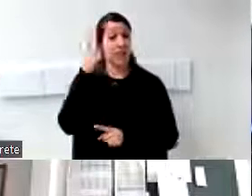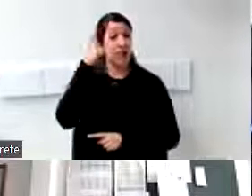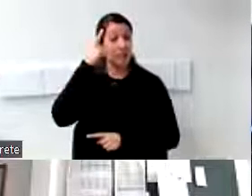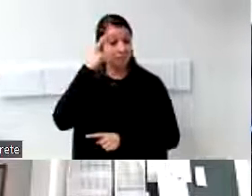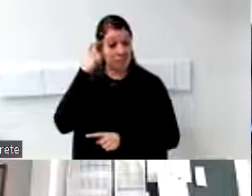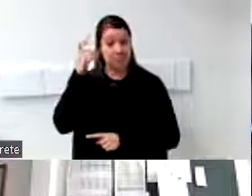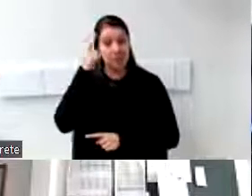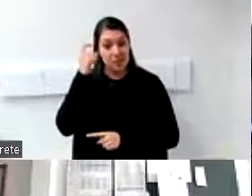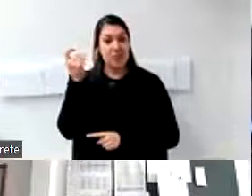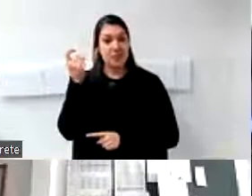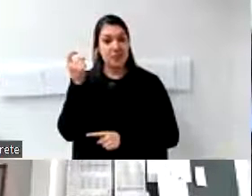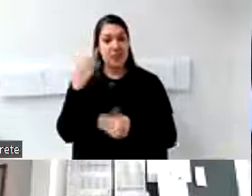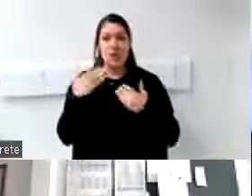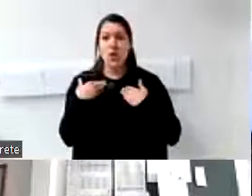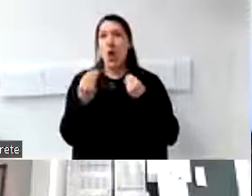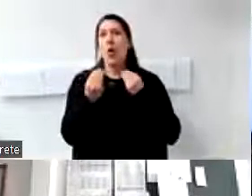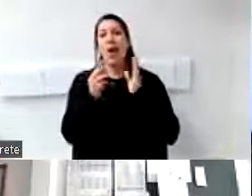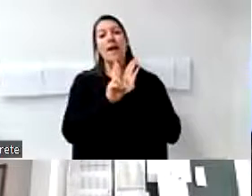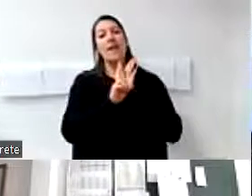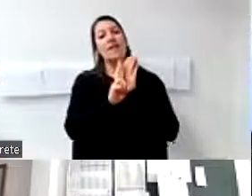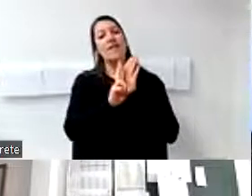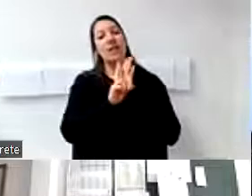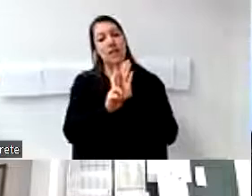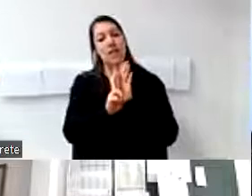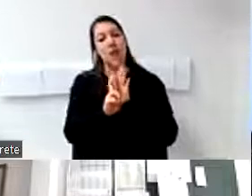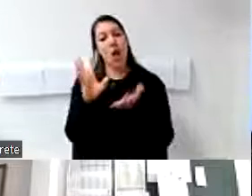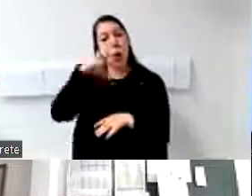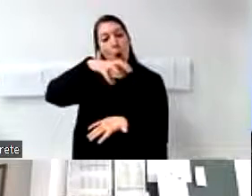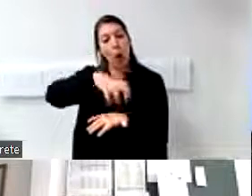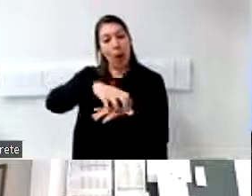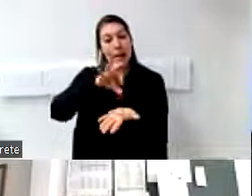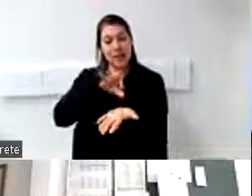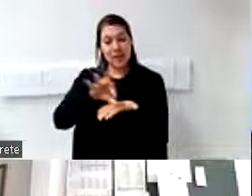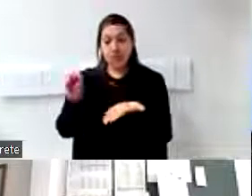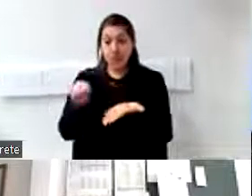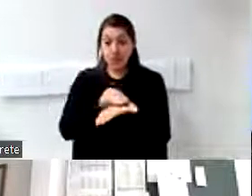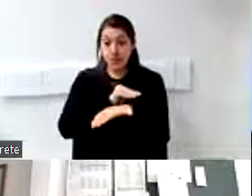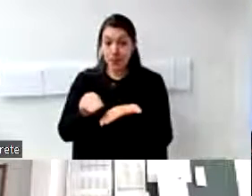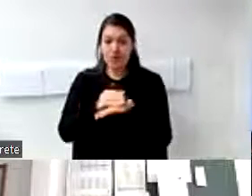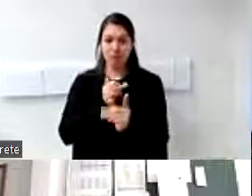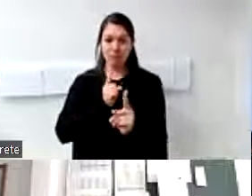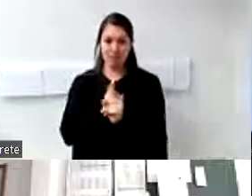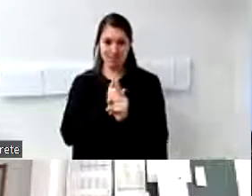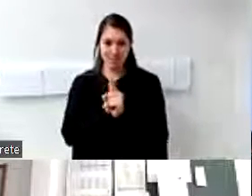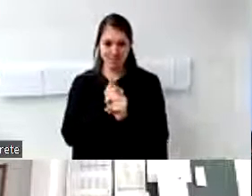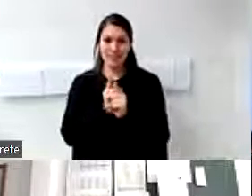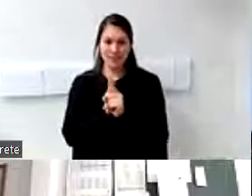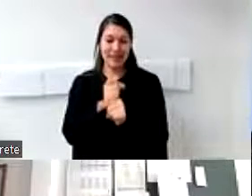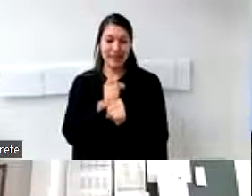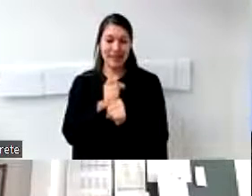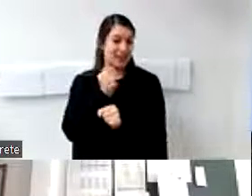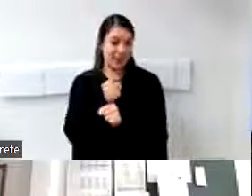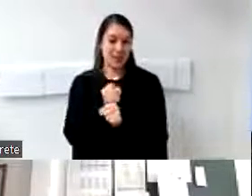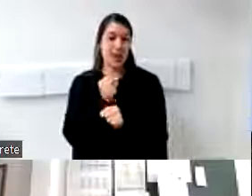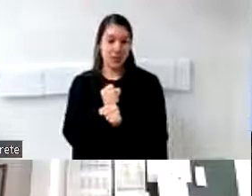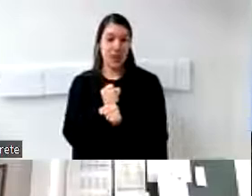Yo como referente de servicio de admisión de pacientes que tenemos a